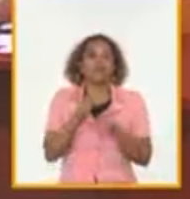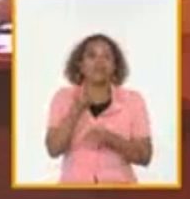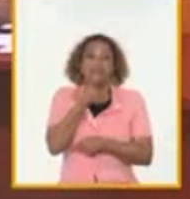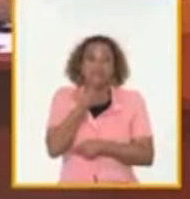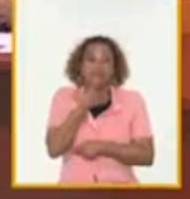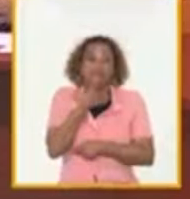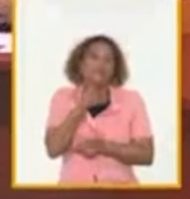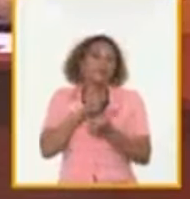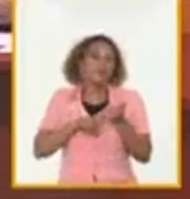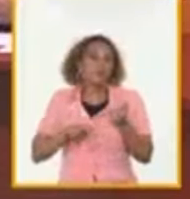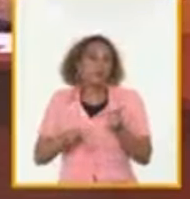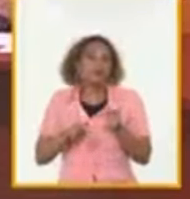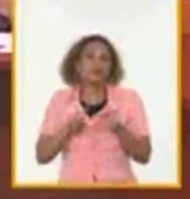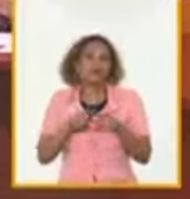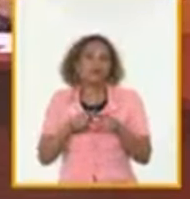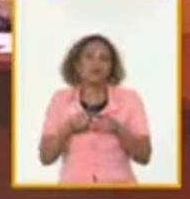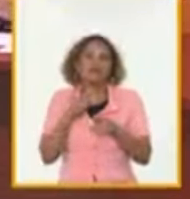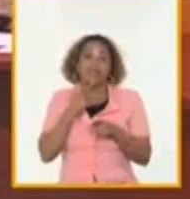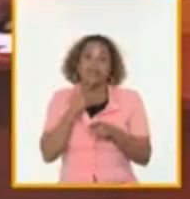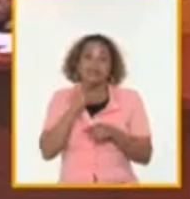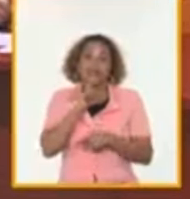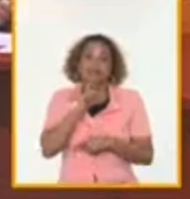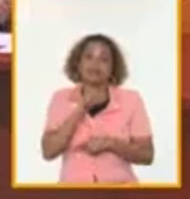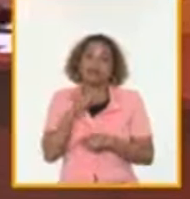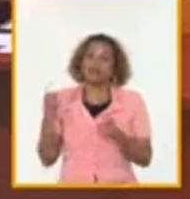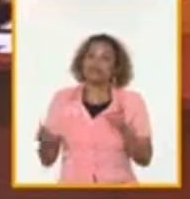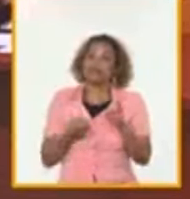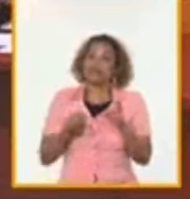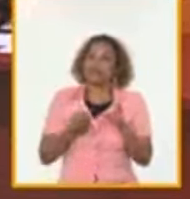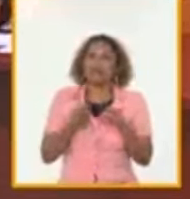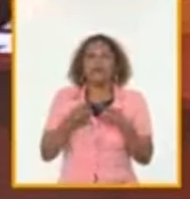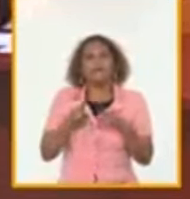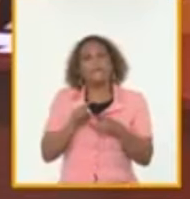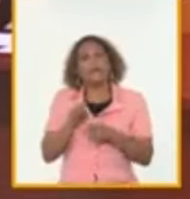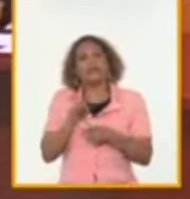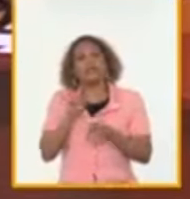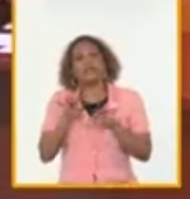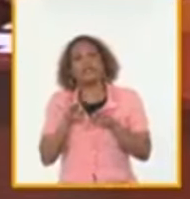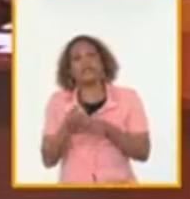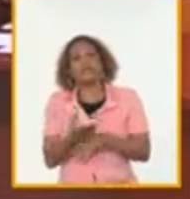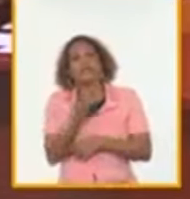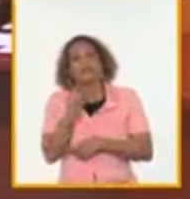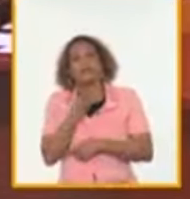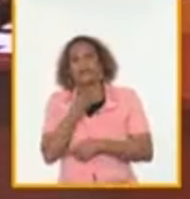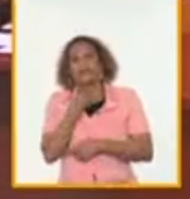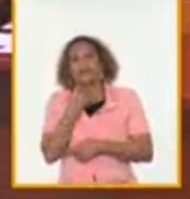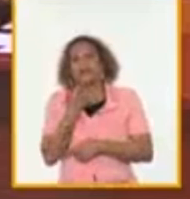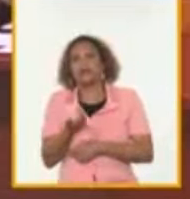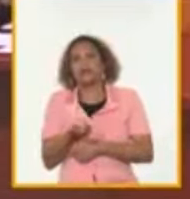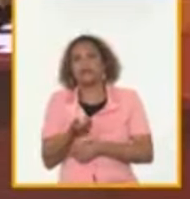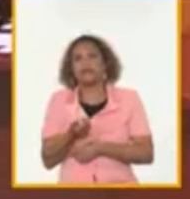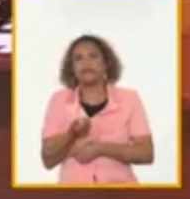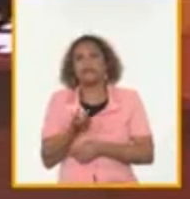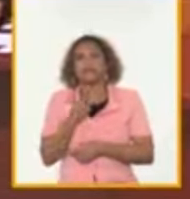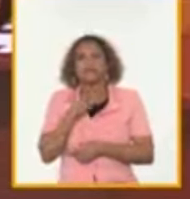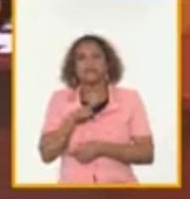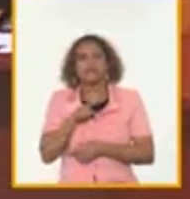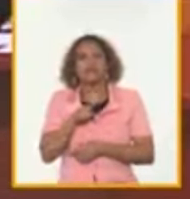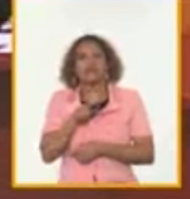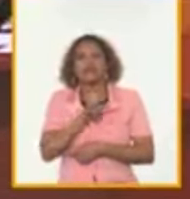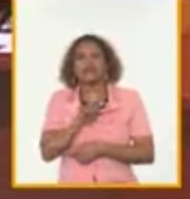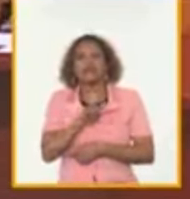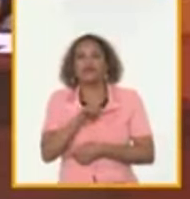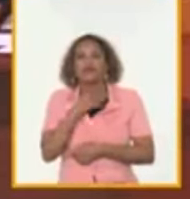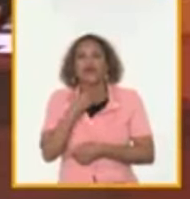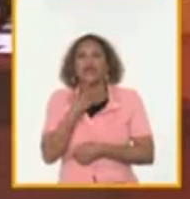provincia eso sigue siendo un desafío pero me comentaba el secretario aquí en uno de los de los impass de de las transmisiones también como se le estaba